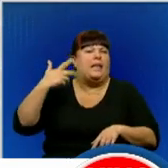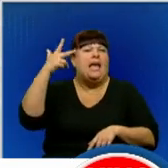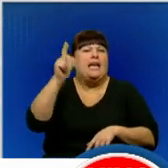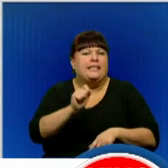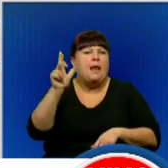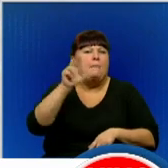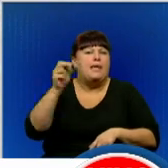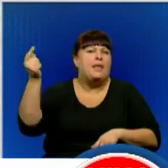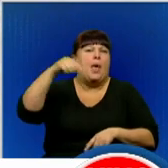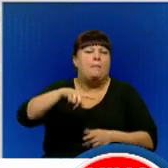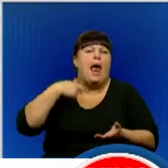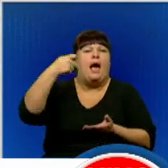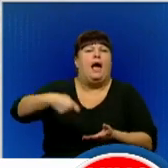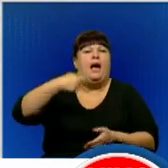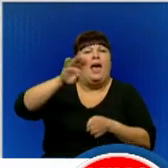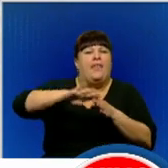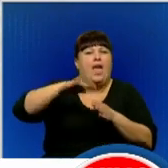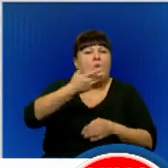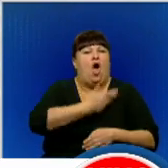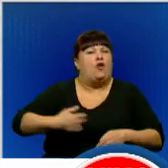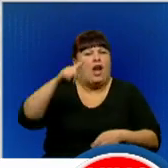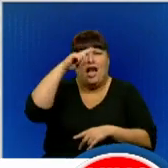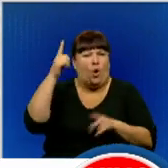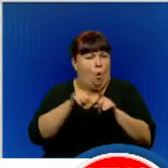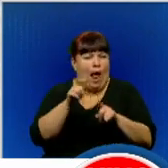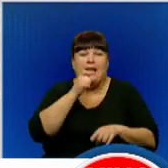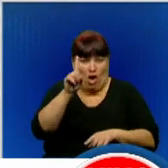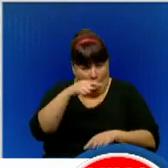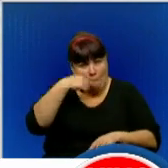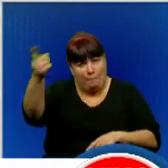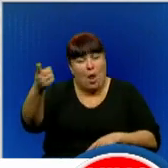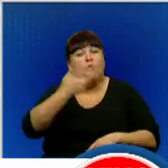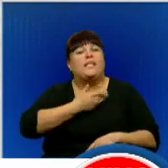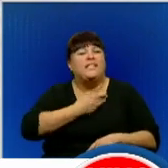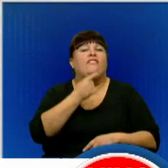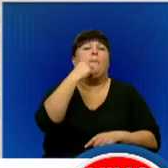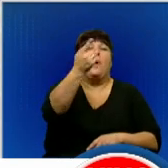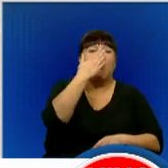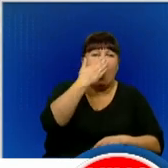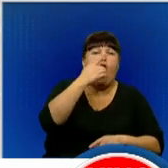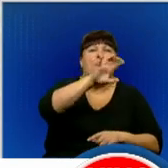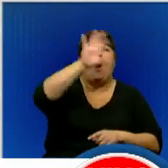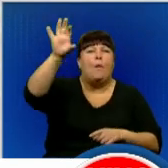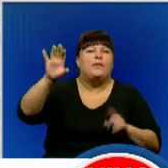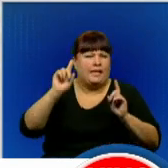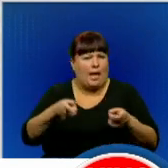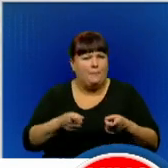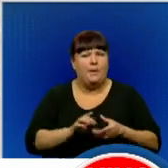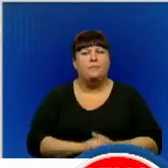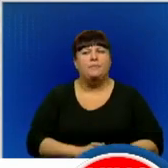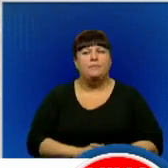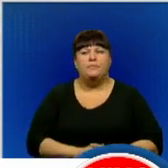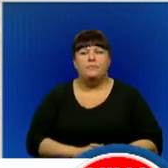tres meses a refinanciar la deuda saca al gobierno nacional si no preguntenle a santafé pregúntenle a córdoba ya otras provincias